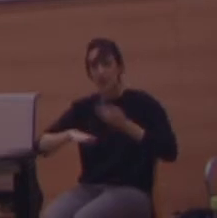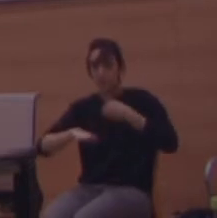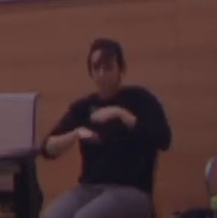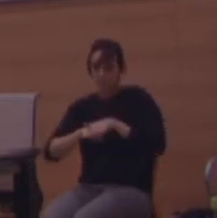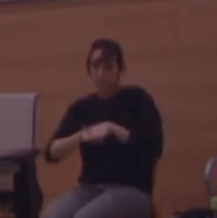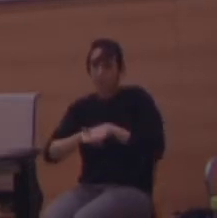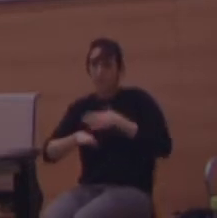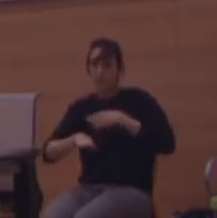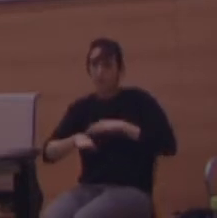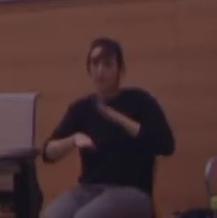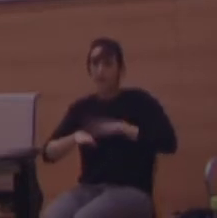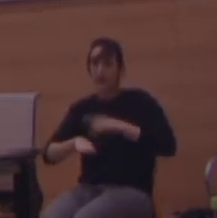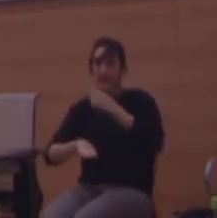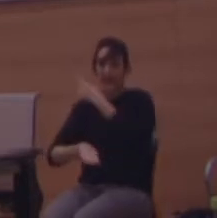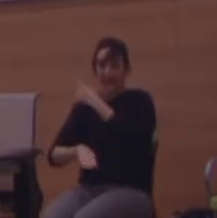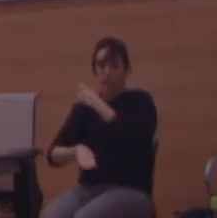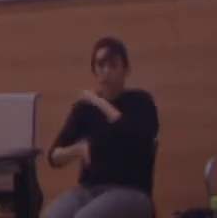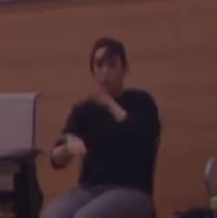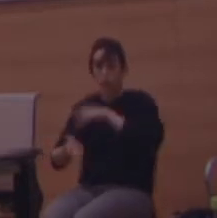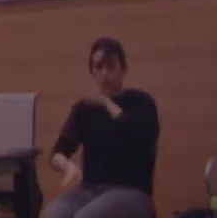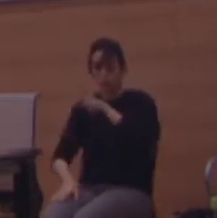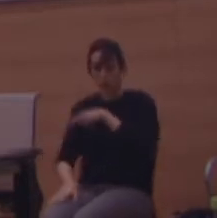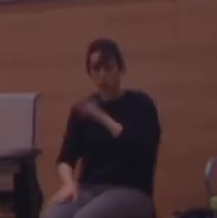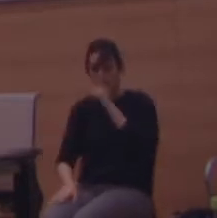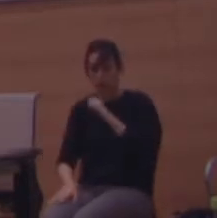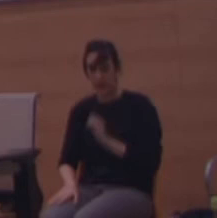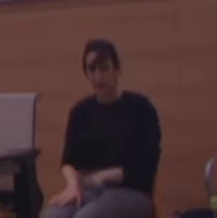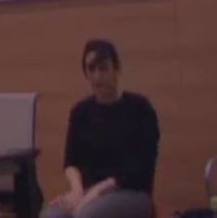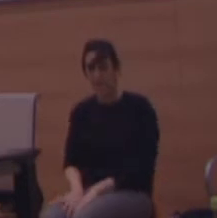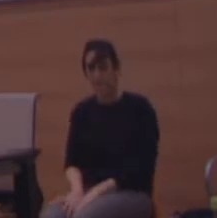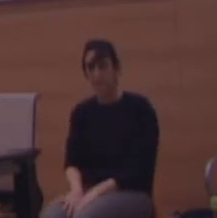nos ocurra esto. ¿Vale?